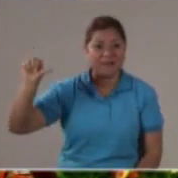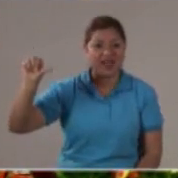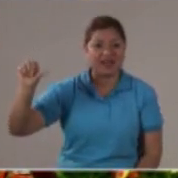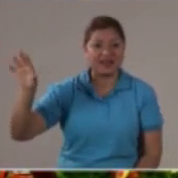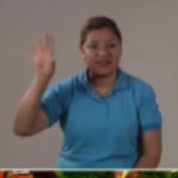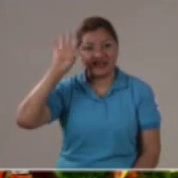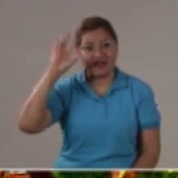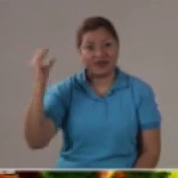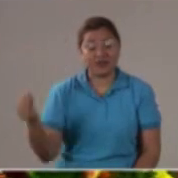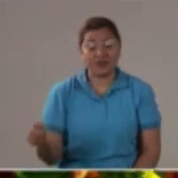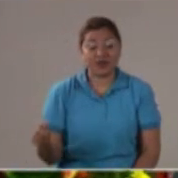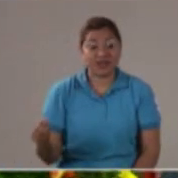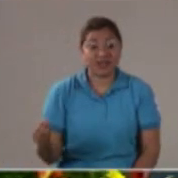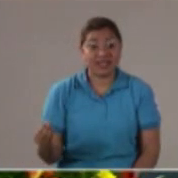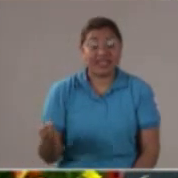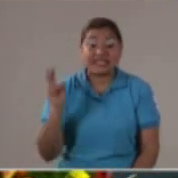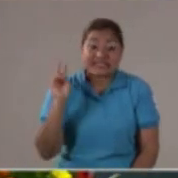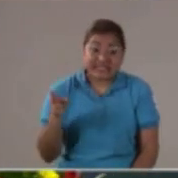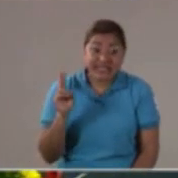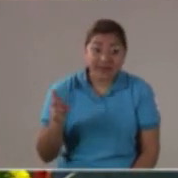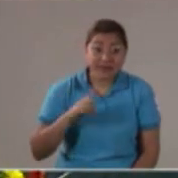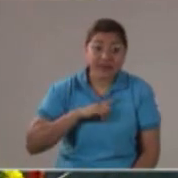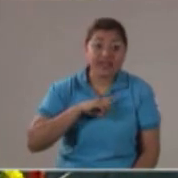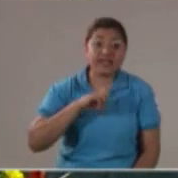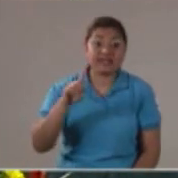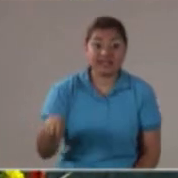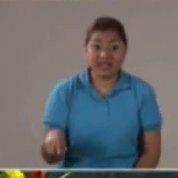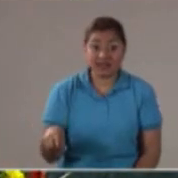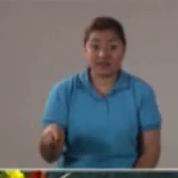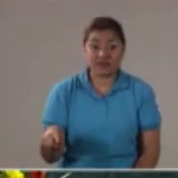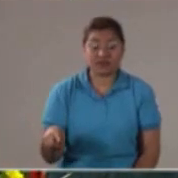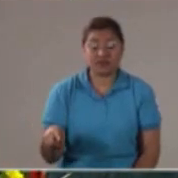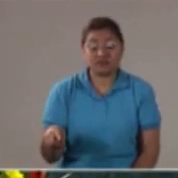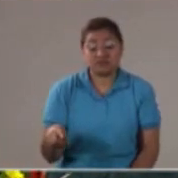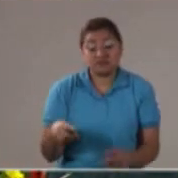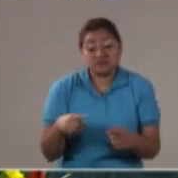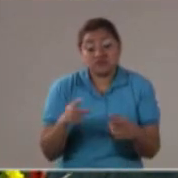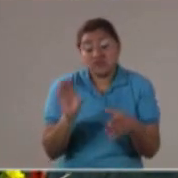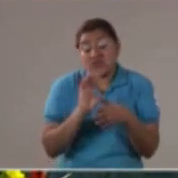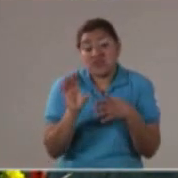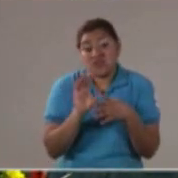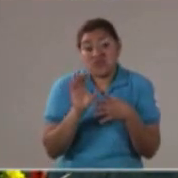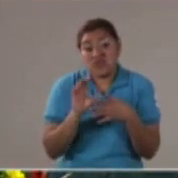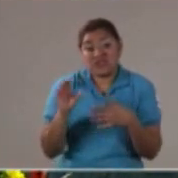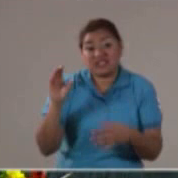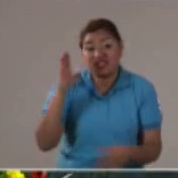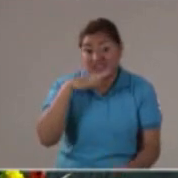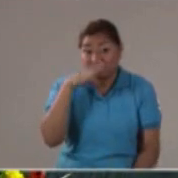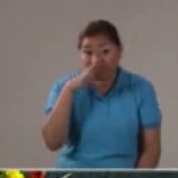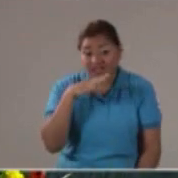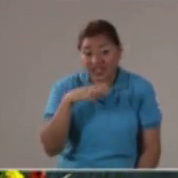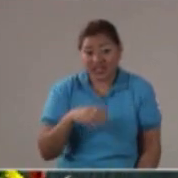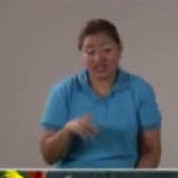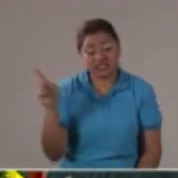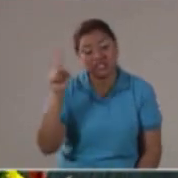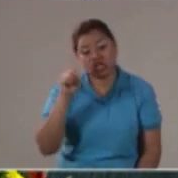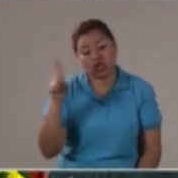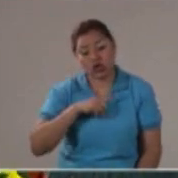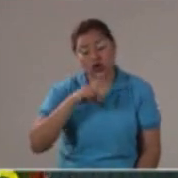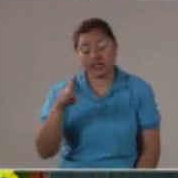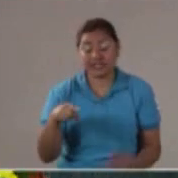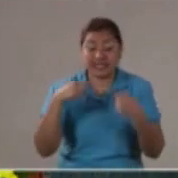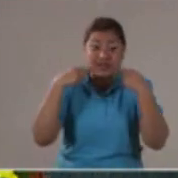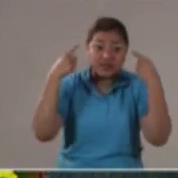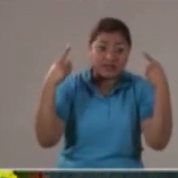Porque mire, descontentos siempre van a haber por una u otra causa. Alguno puede estar descontento, es que como predican de largo